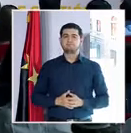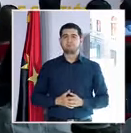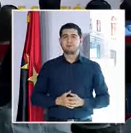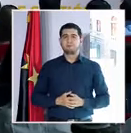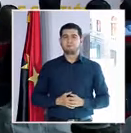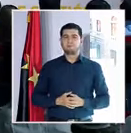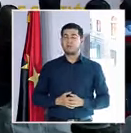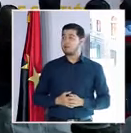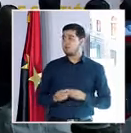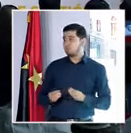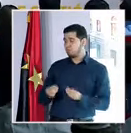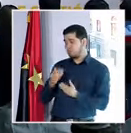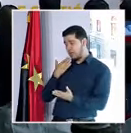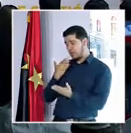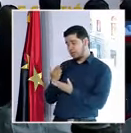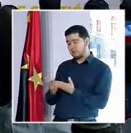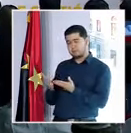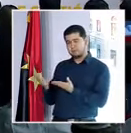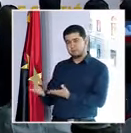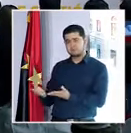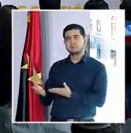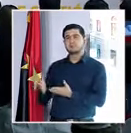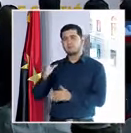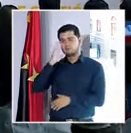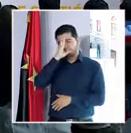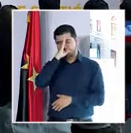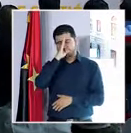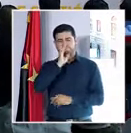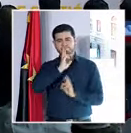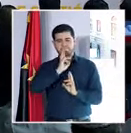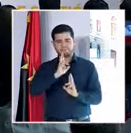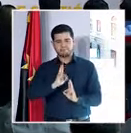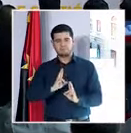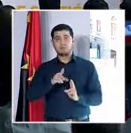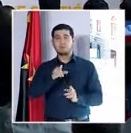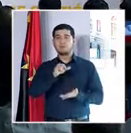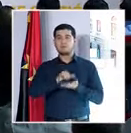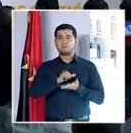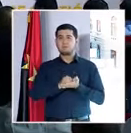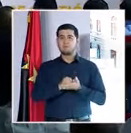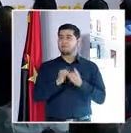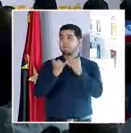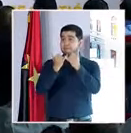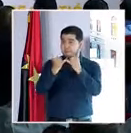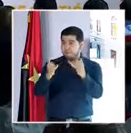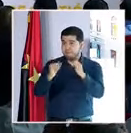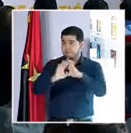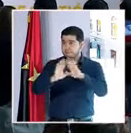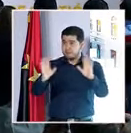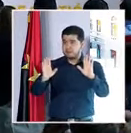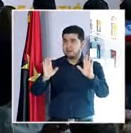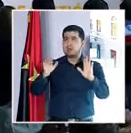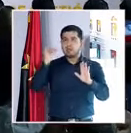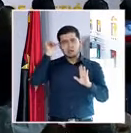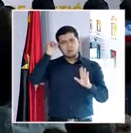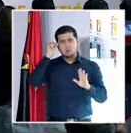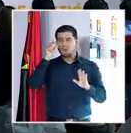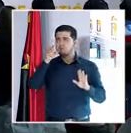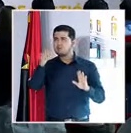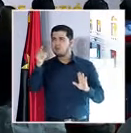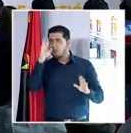gracias por resolver estas preguntas e inquietudes de la ciudadanía. De esta manera finalizamos con esta ronda y recordamos a todas las personas